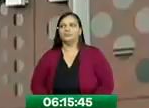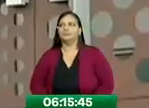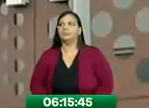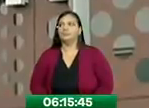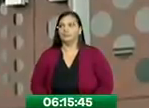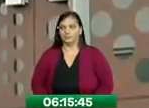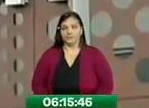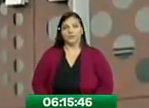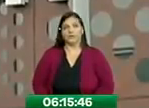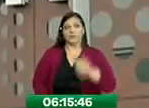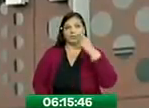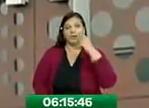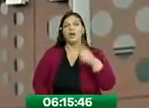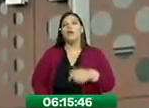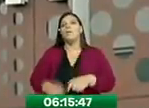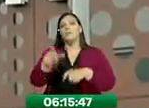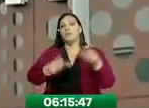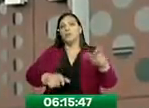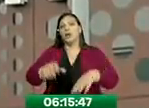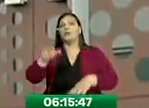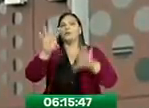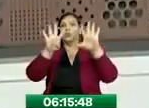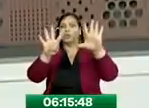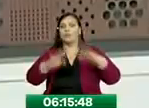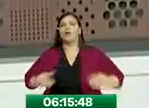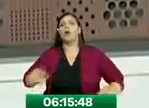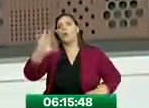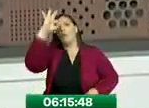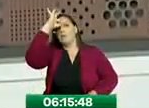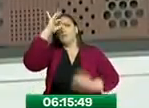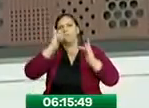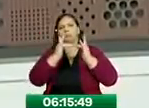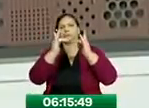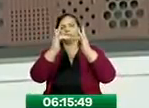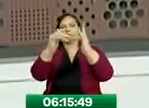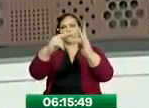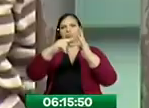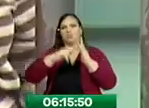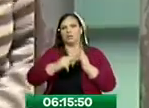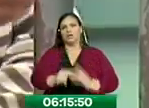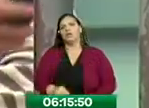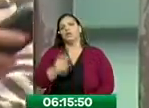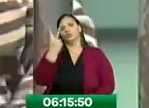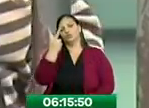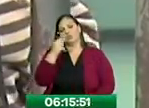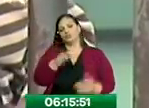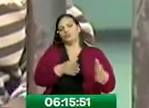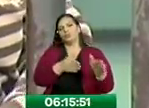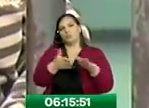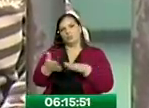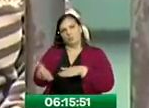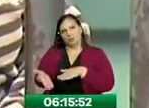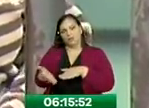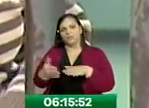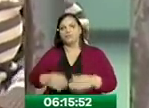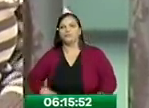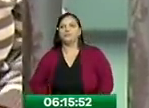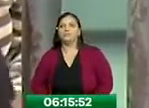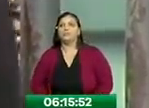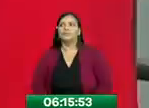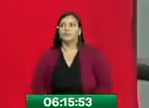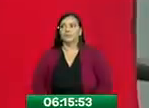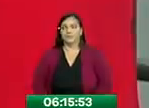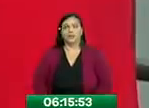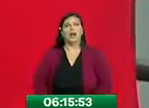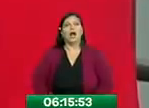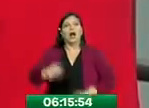estables, 5 hospitalizados con pronóstico reservado y 2 personas fallecidas. Además, 315 personas se encuentran vigiladas